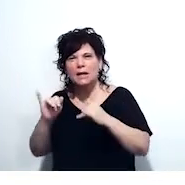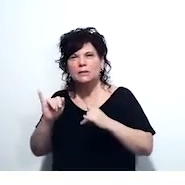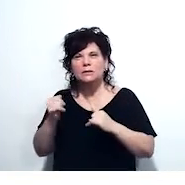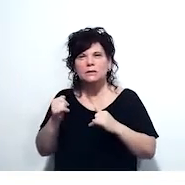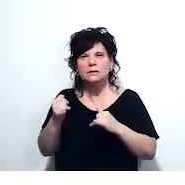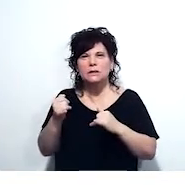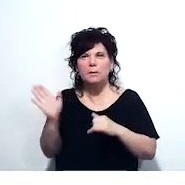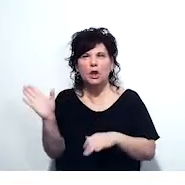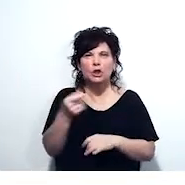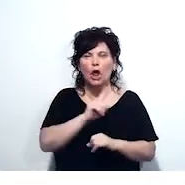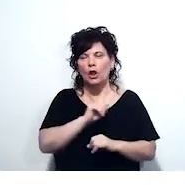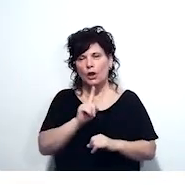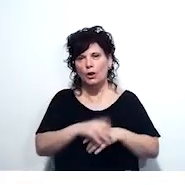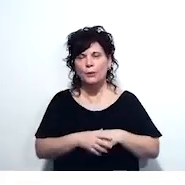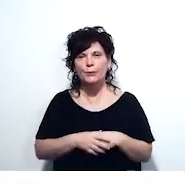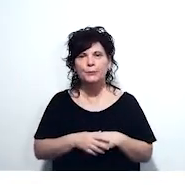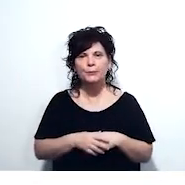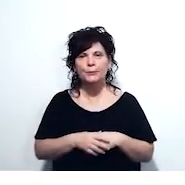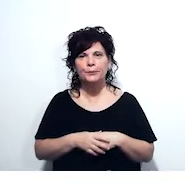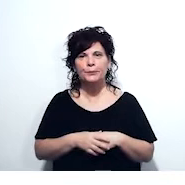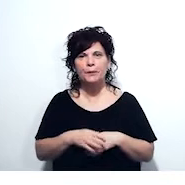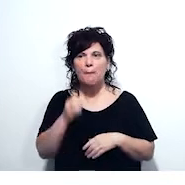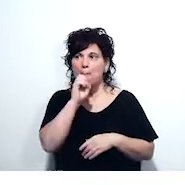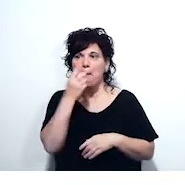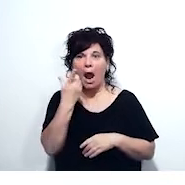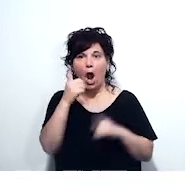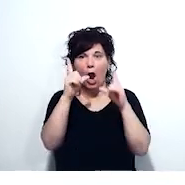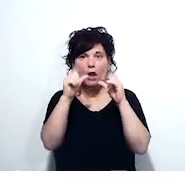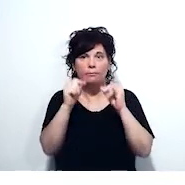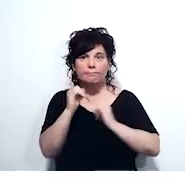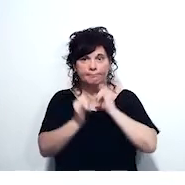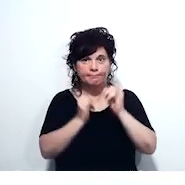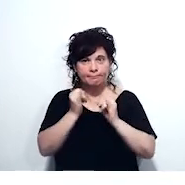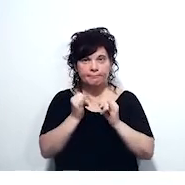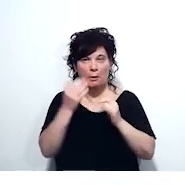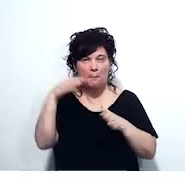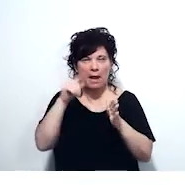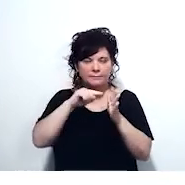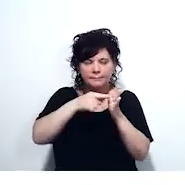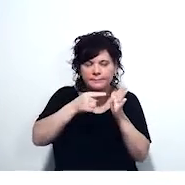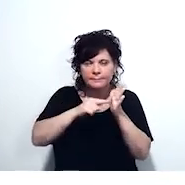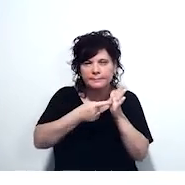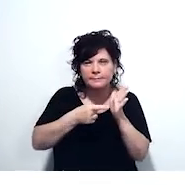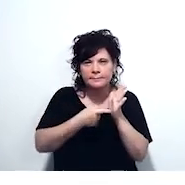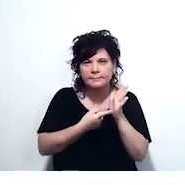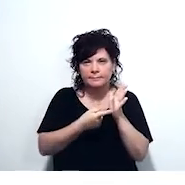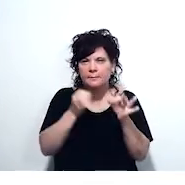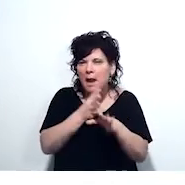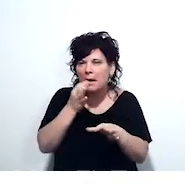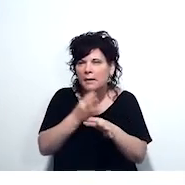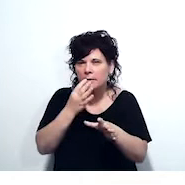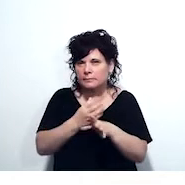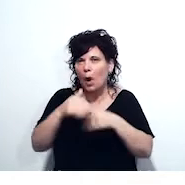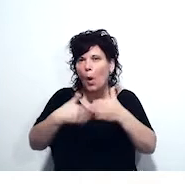cuanto se puede. Y mientras mejores son los datos y son más detallados, sirven para